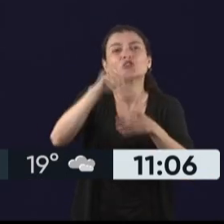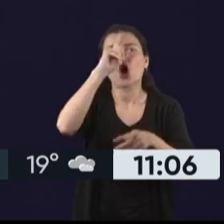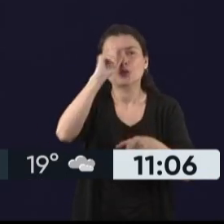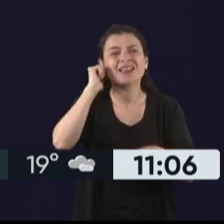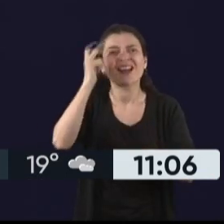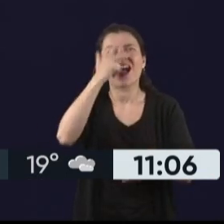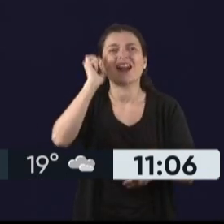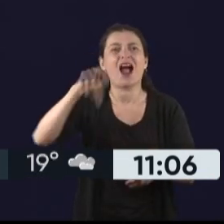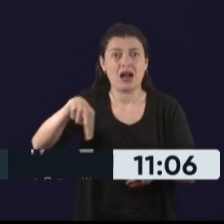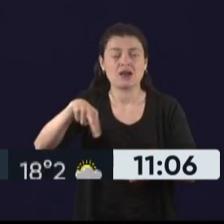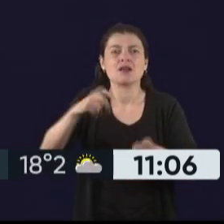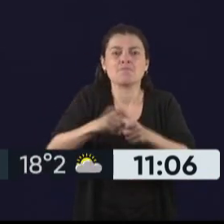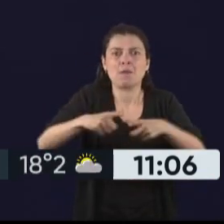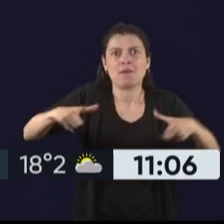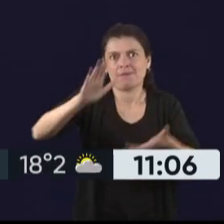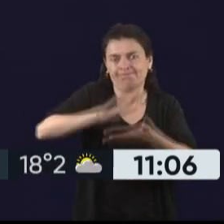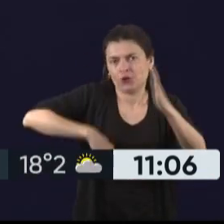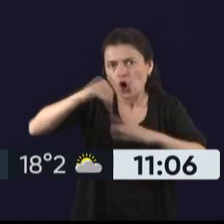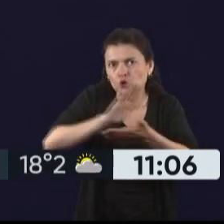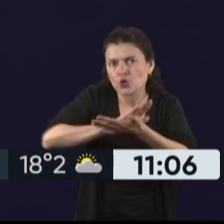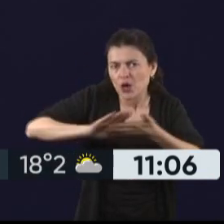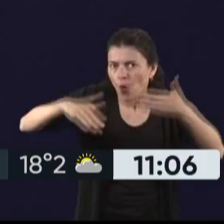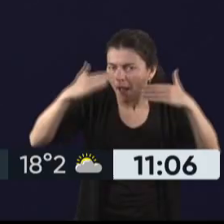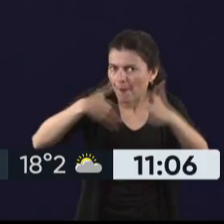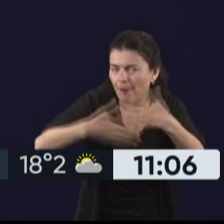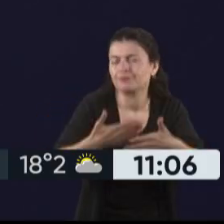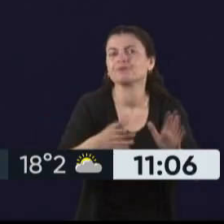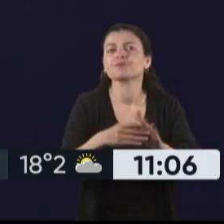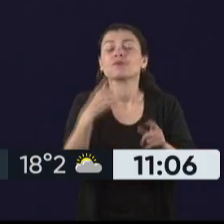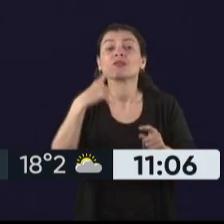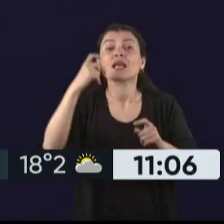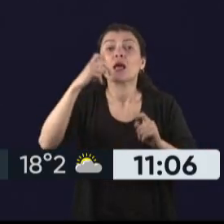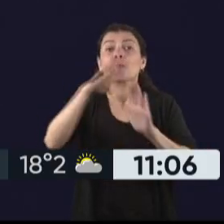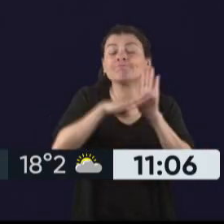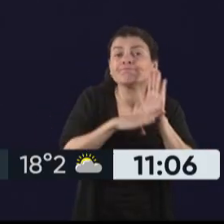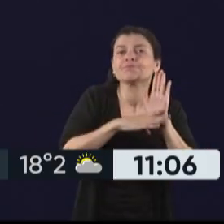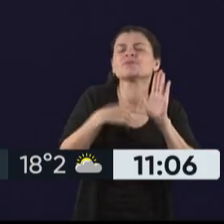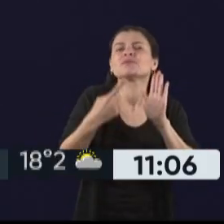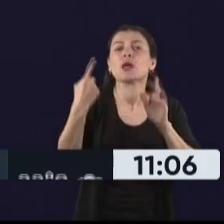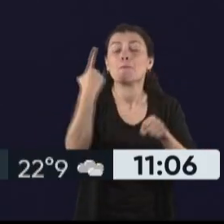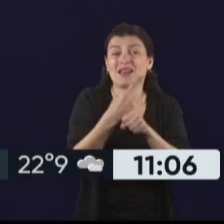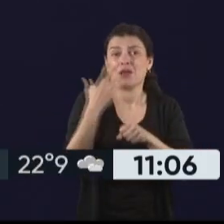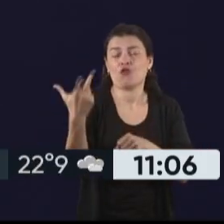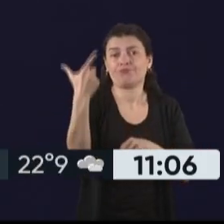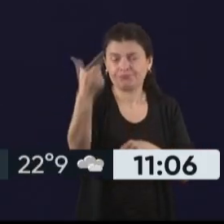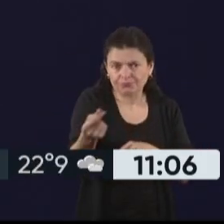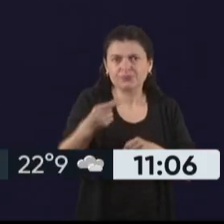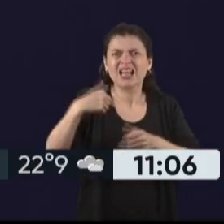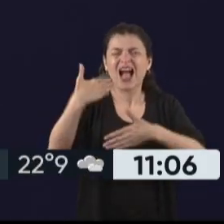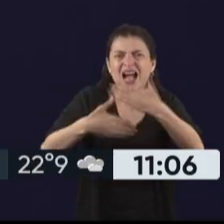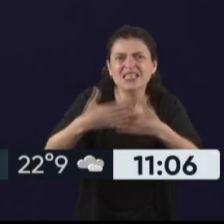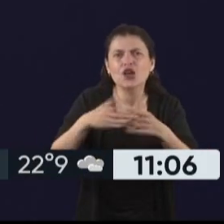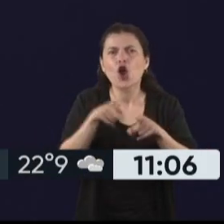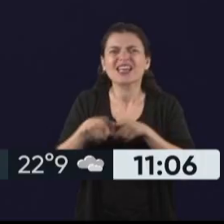Garrahan. El plan consiste, al menos los puntos principales, en la adquisición de un acelerador